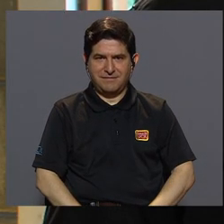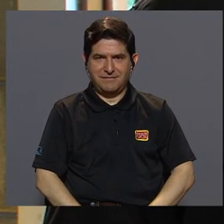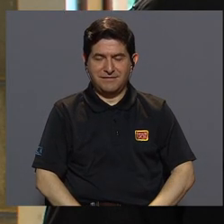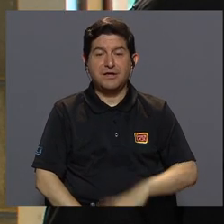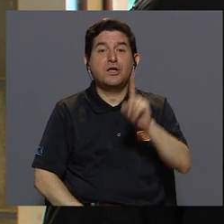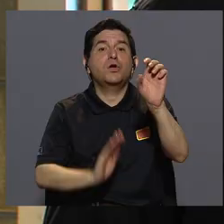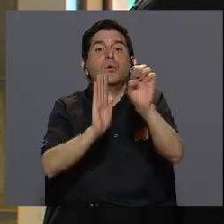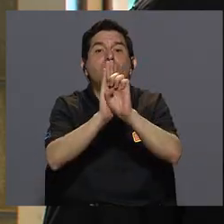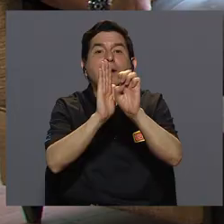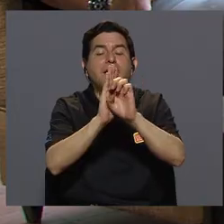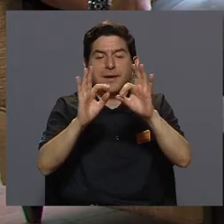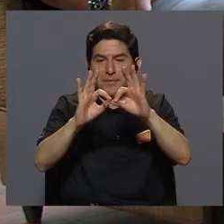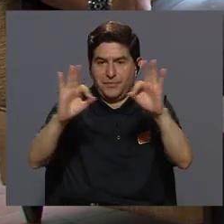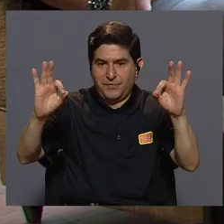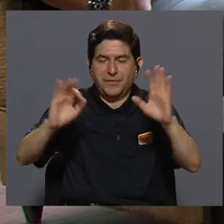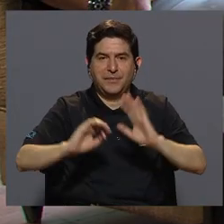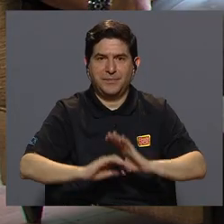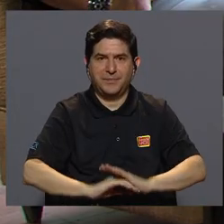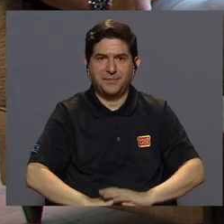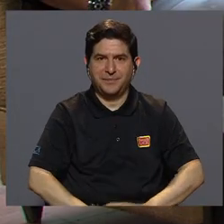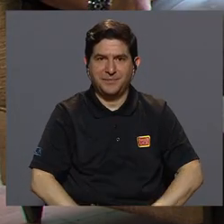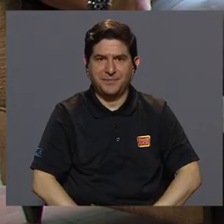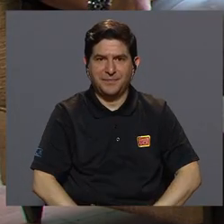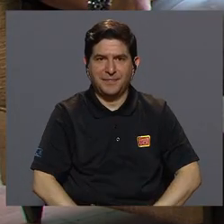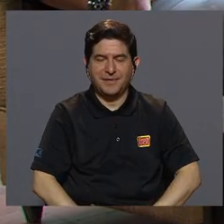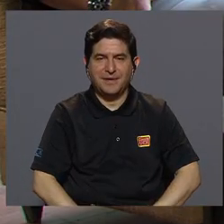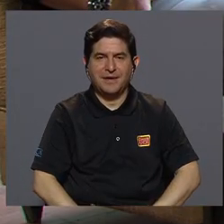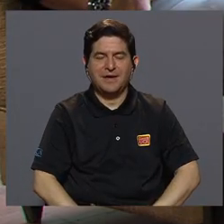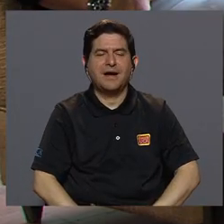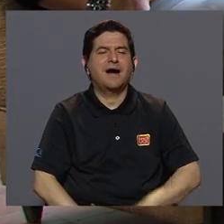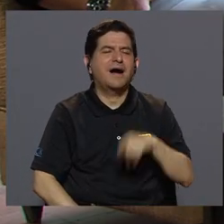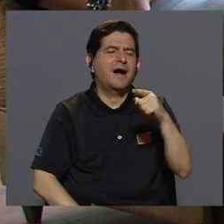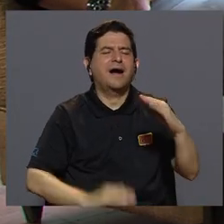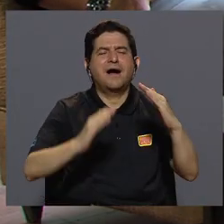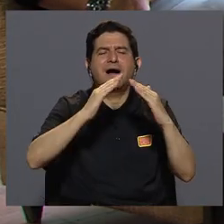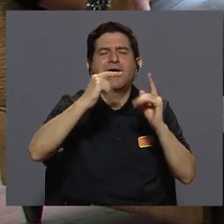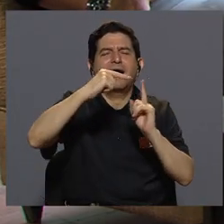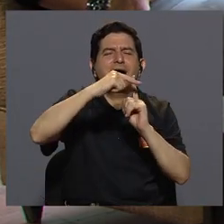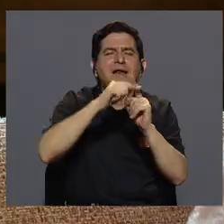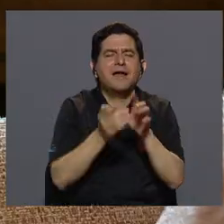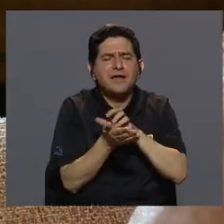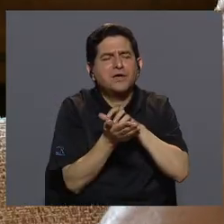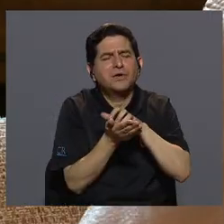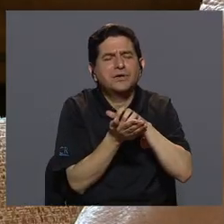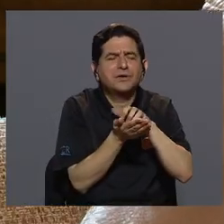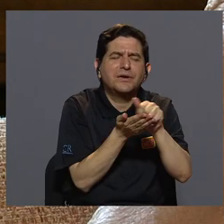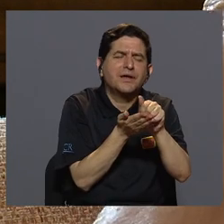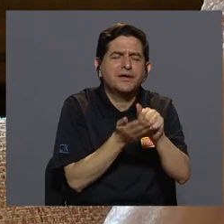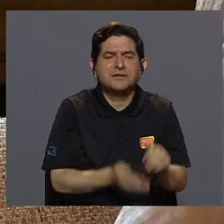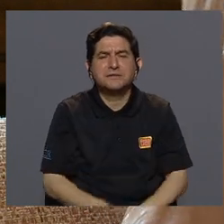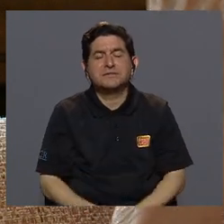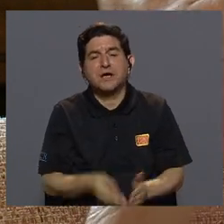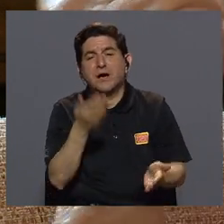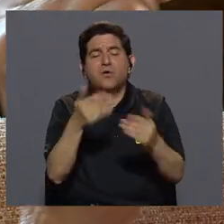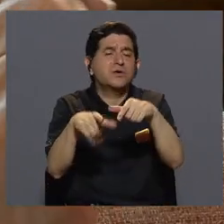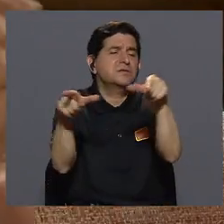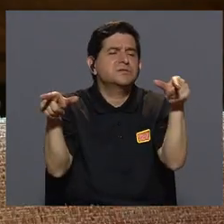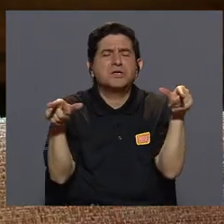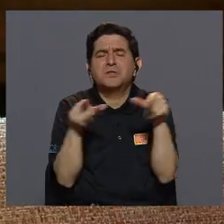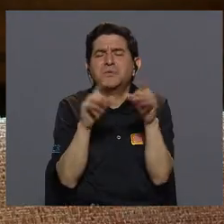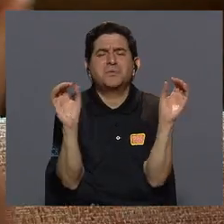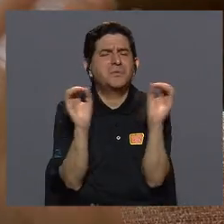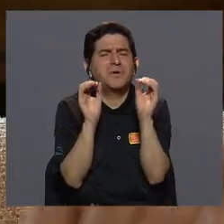ponía un ejemplo, a la parroquia derruida, a aquella parte donde